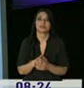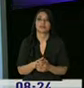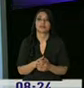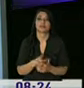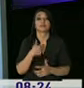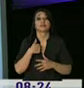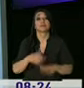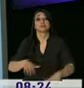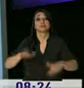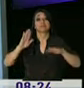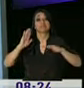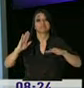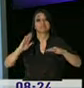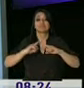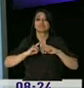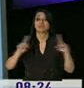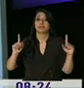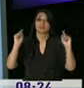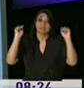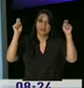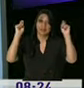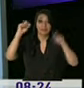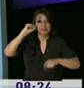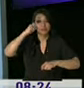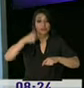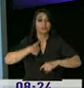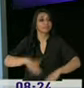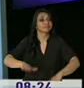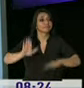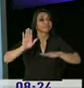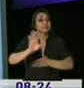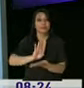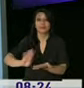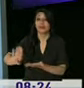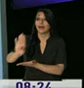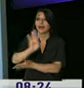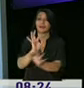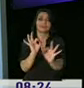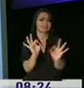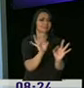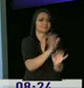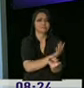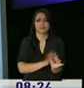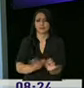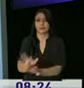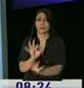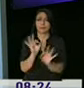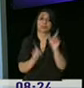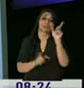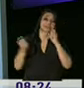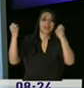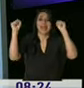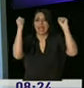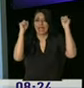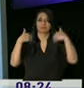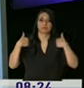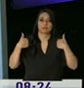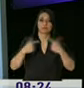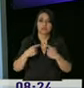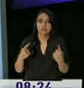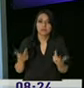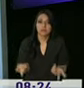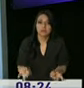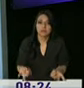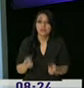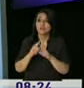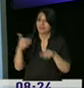ofrezco en campaña, ¿no? El barrio estará totalmente pavimentado, y la gente, sí. Tendremos